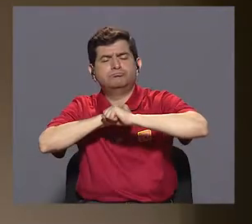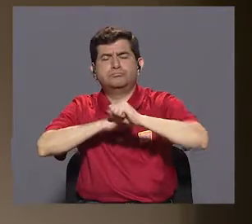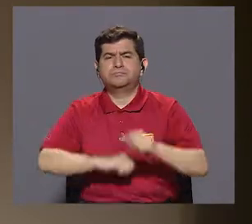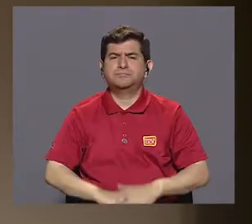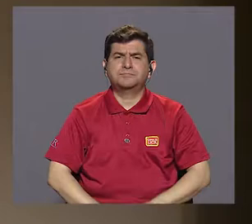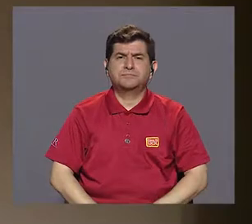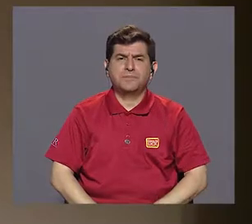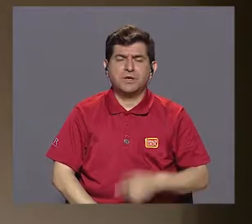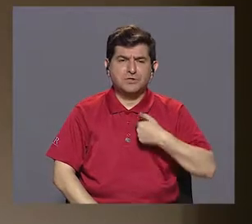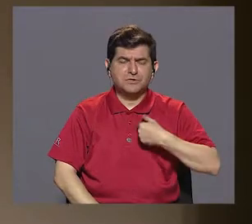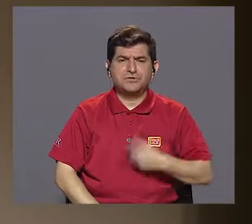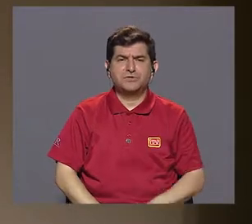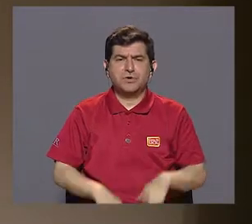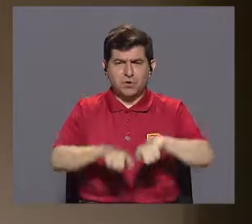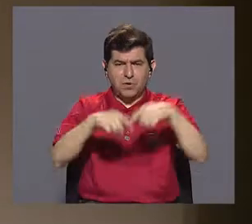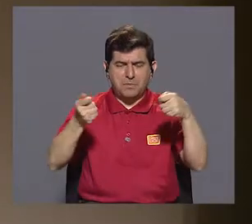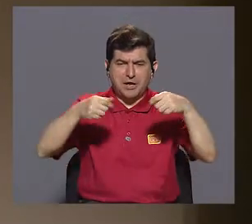propaganda.